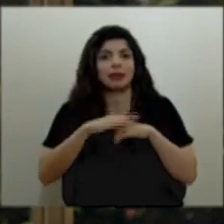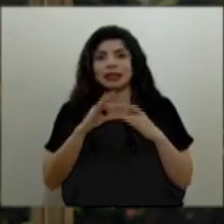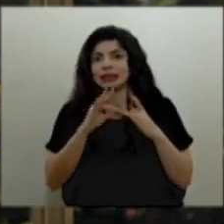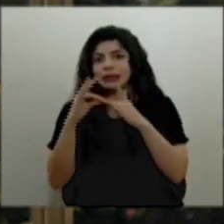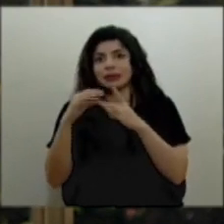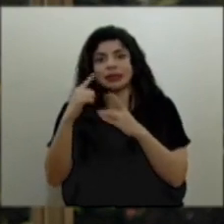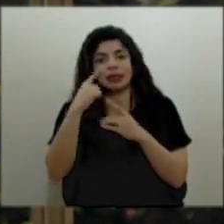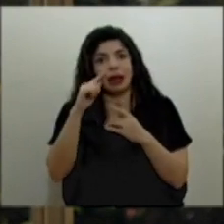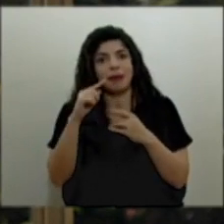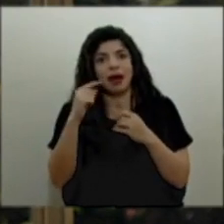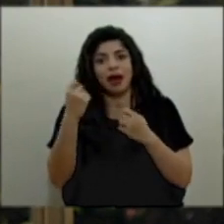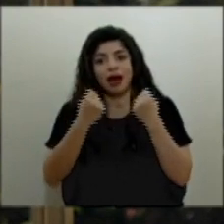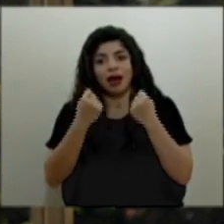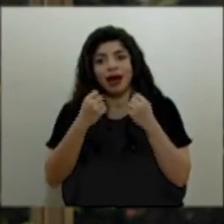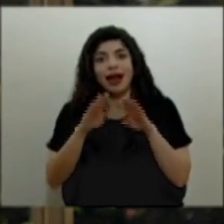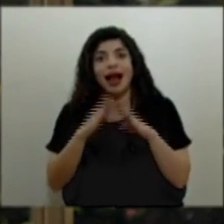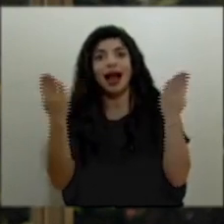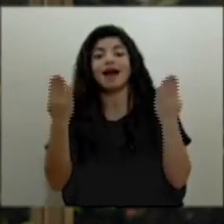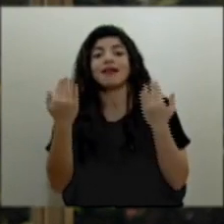restricción vehicular por temas